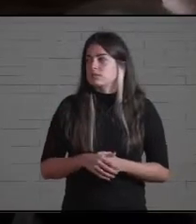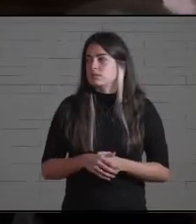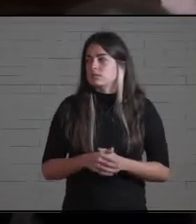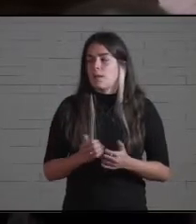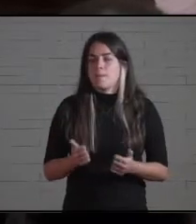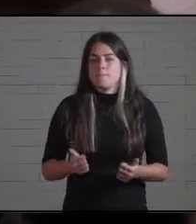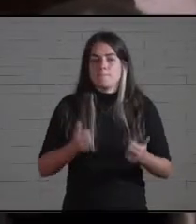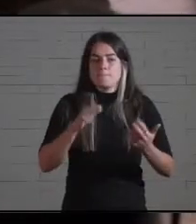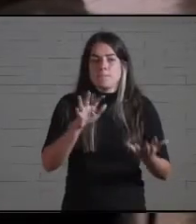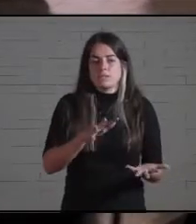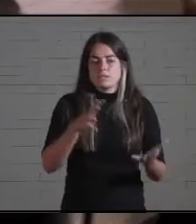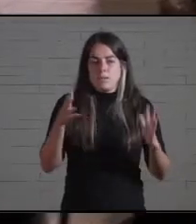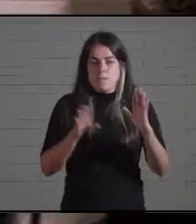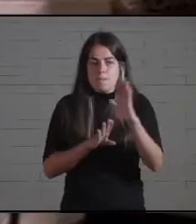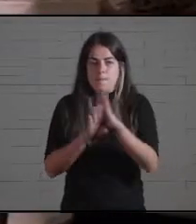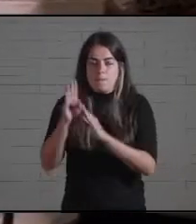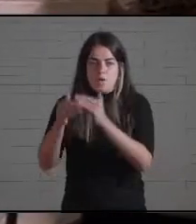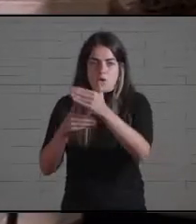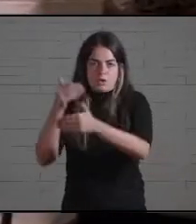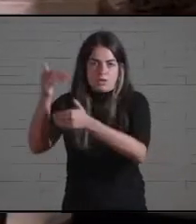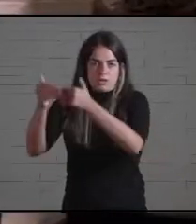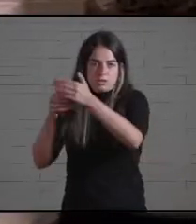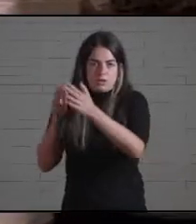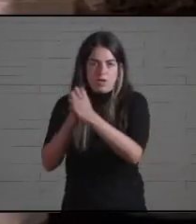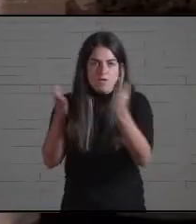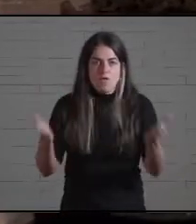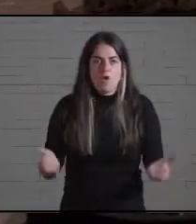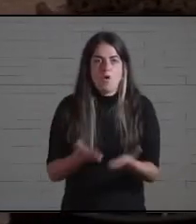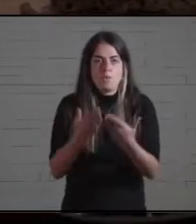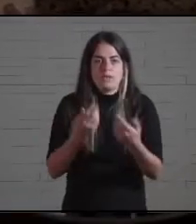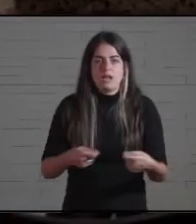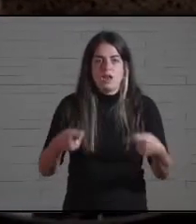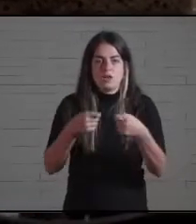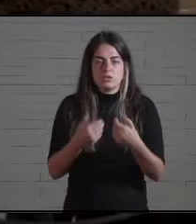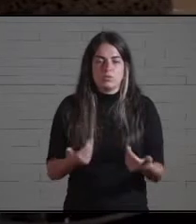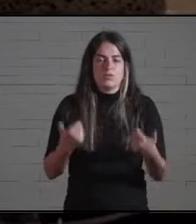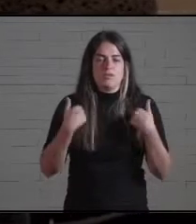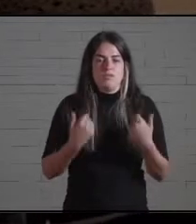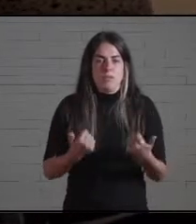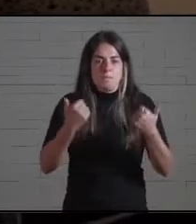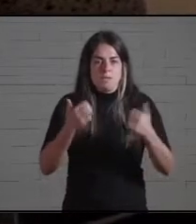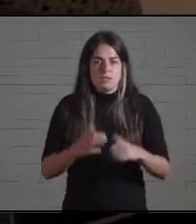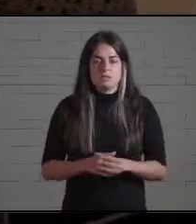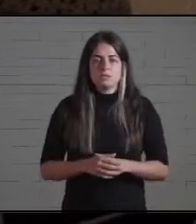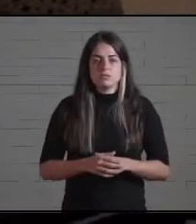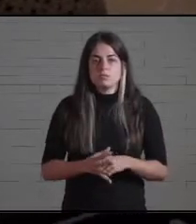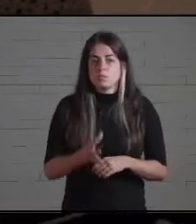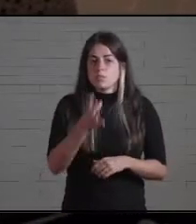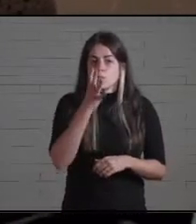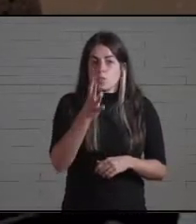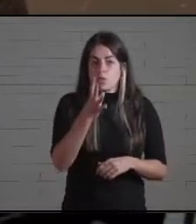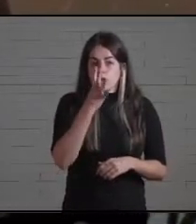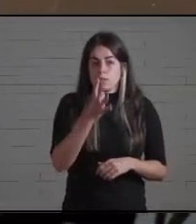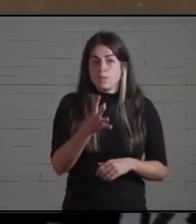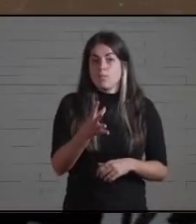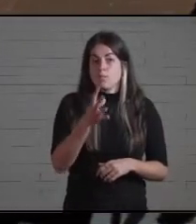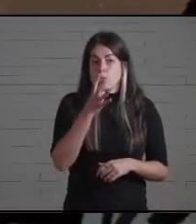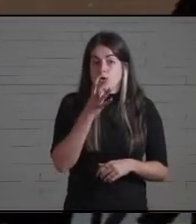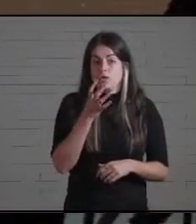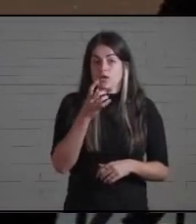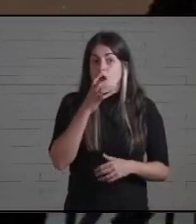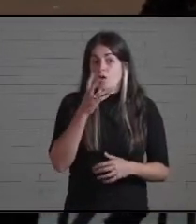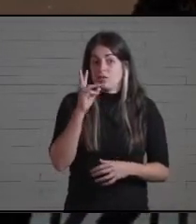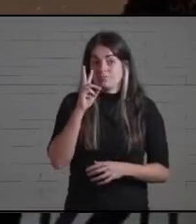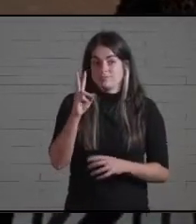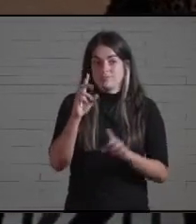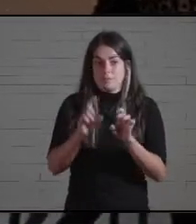más progresistas y que fomentan más la corresponsabilidad. ¿Por qué? Porque aquí vemos que